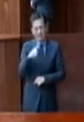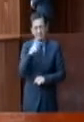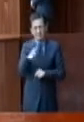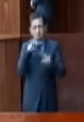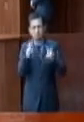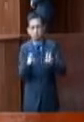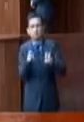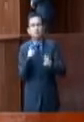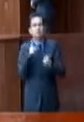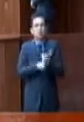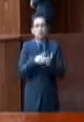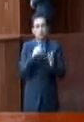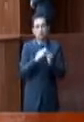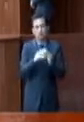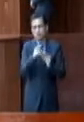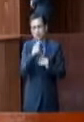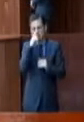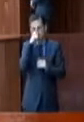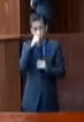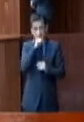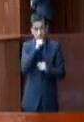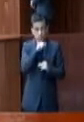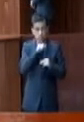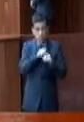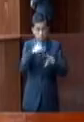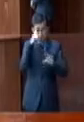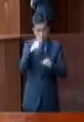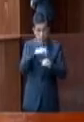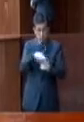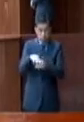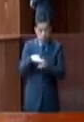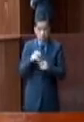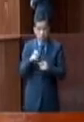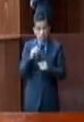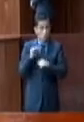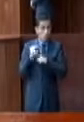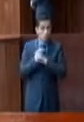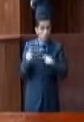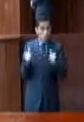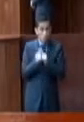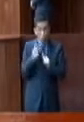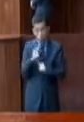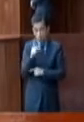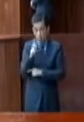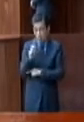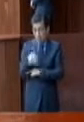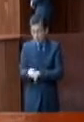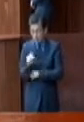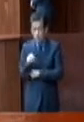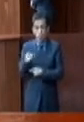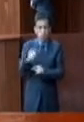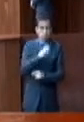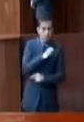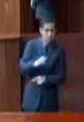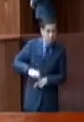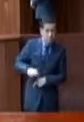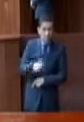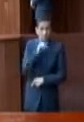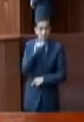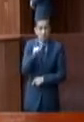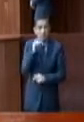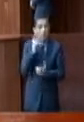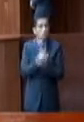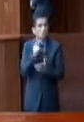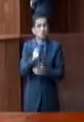ponencia considera que éste no expresa o afirma alguna acción respecto al partido acción nacional lo de jose antonio gali fayad sino que se limita a ser una crítica